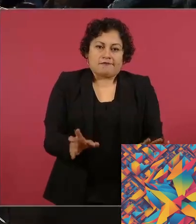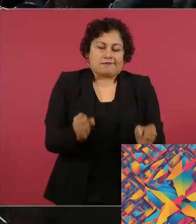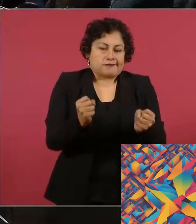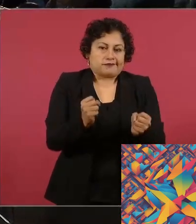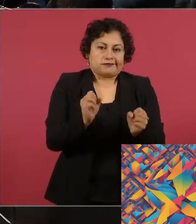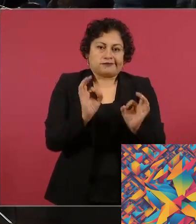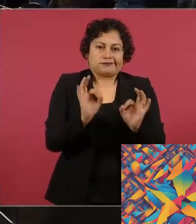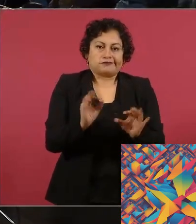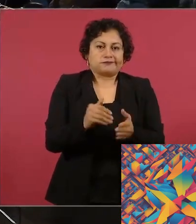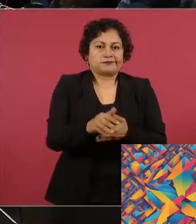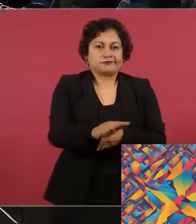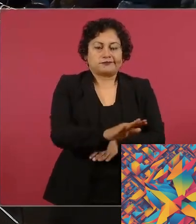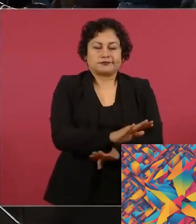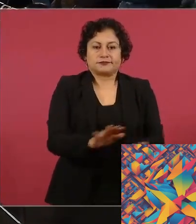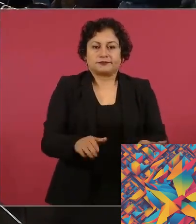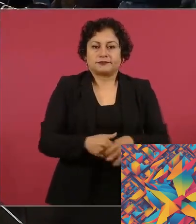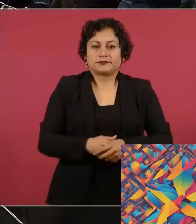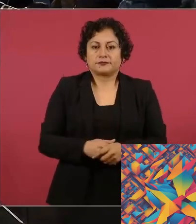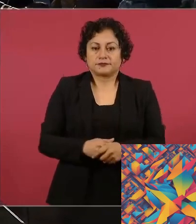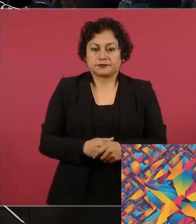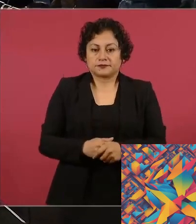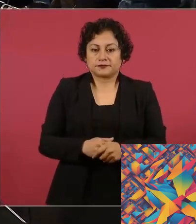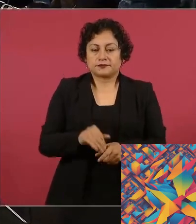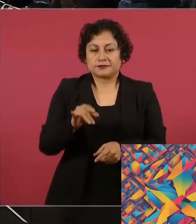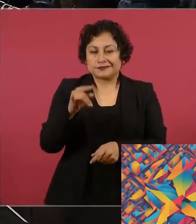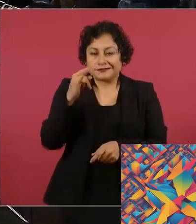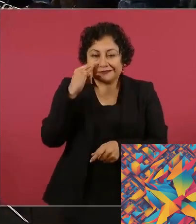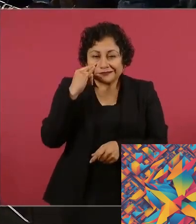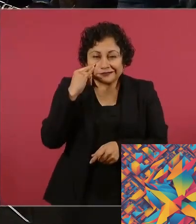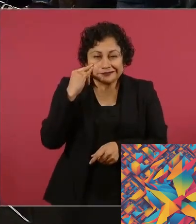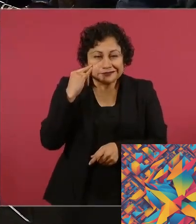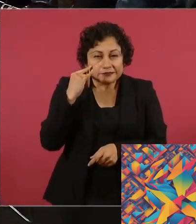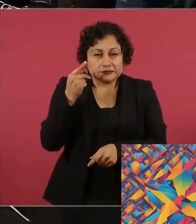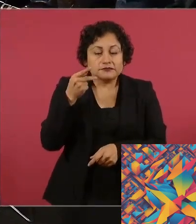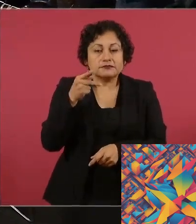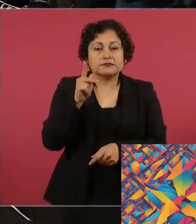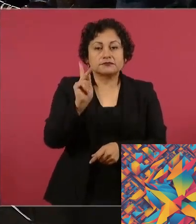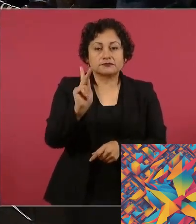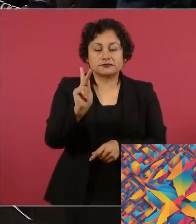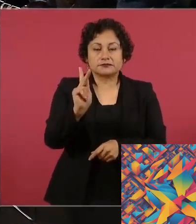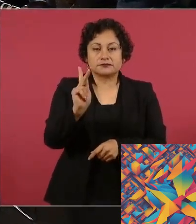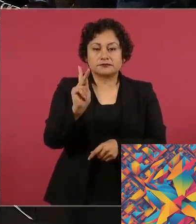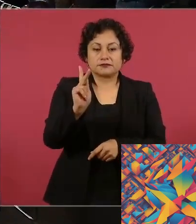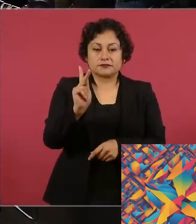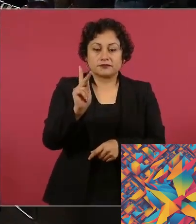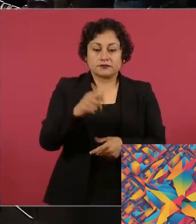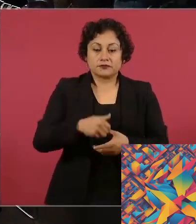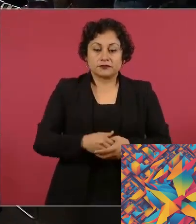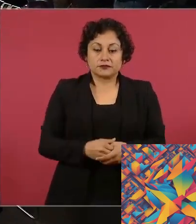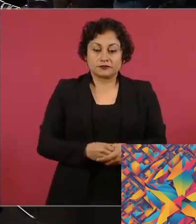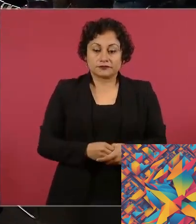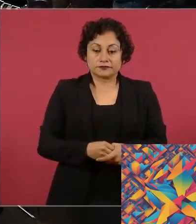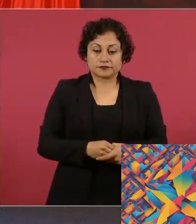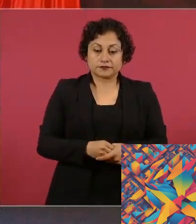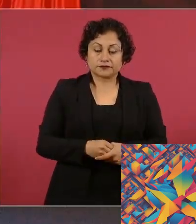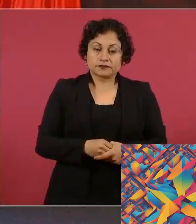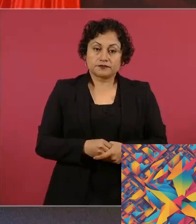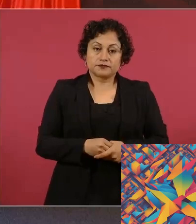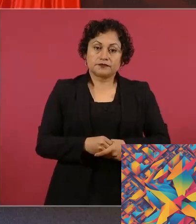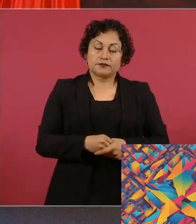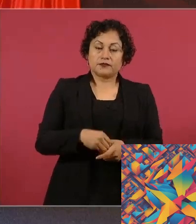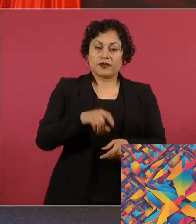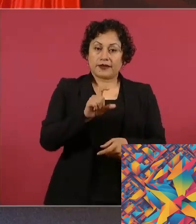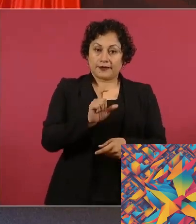el liderazgo de AMLO, ha puesto en marcha una serie de reformas que buscan precisamente eso, un México más justo, donde el poder